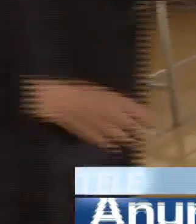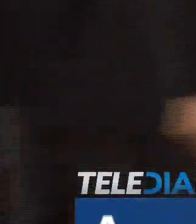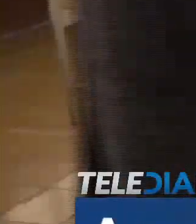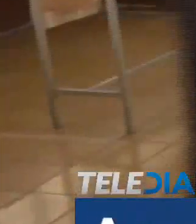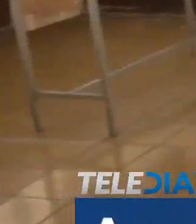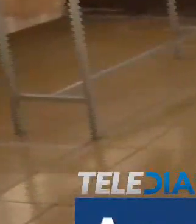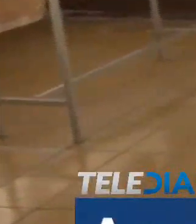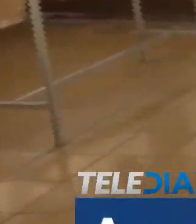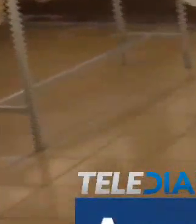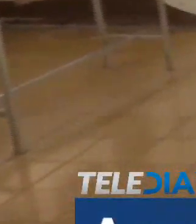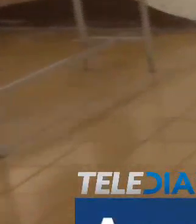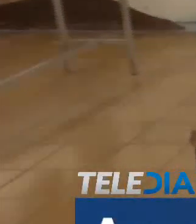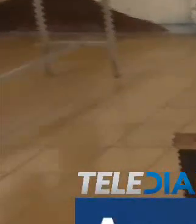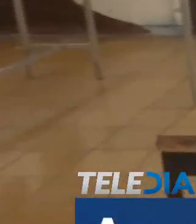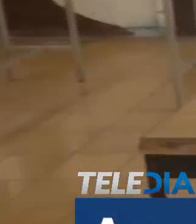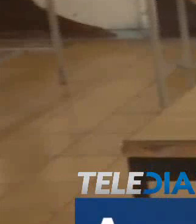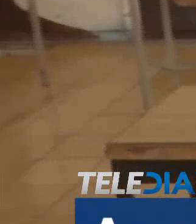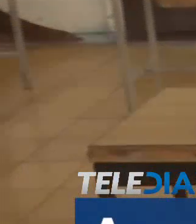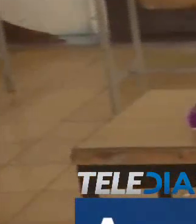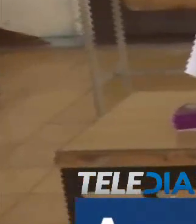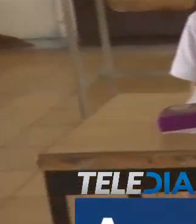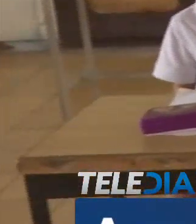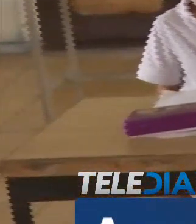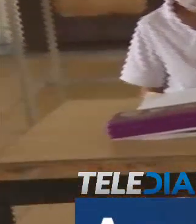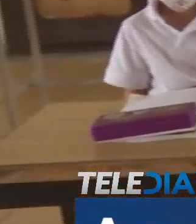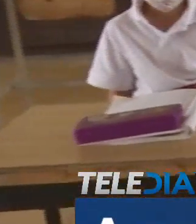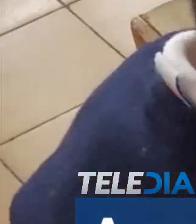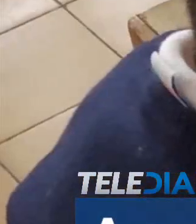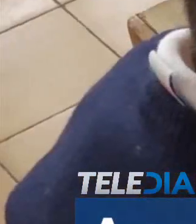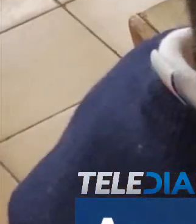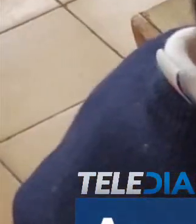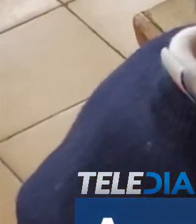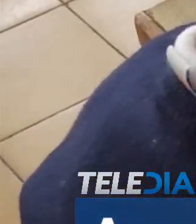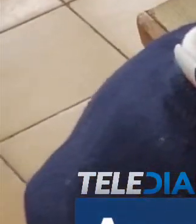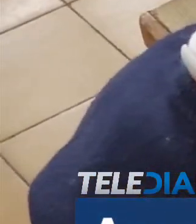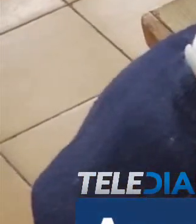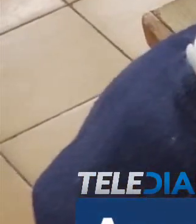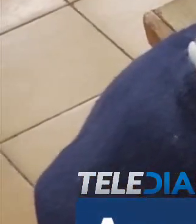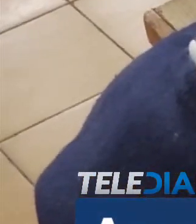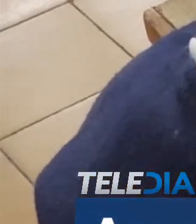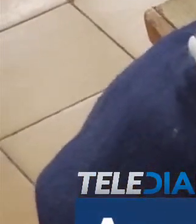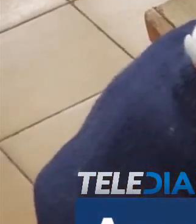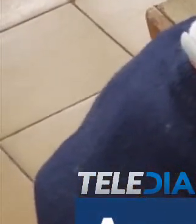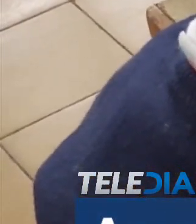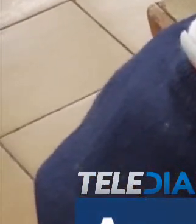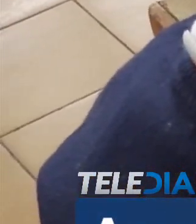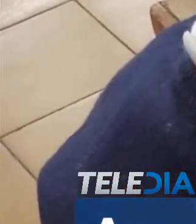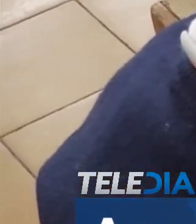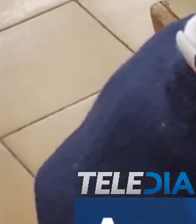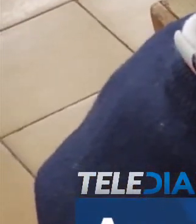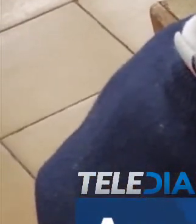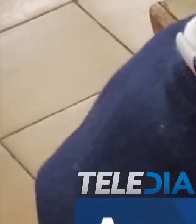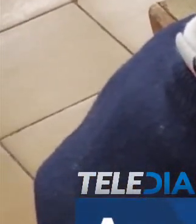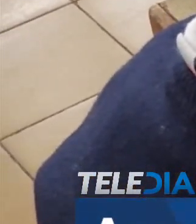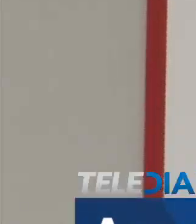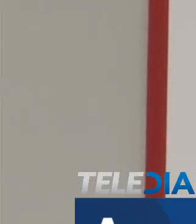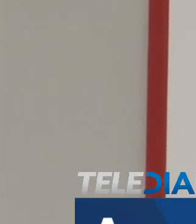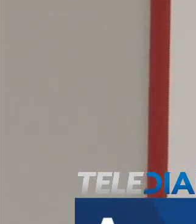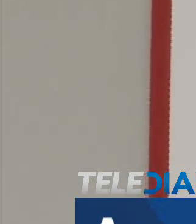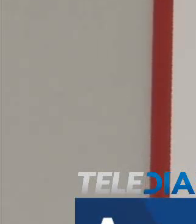regreso a clases han visitado más de 500 escuelas en nuevo léon y la instrucción para que acelerara